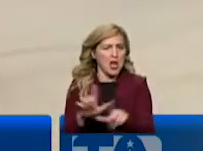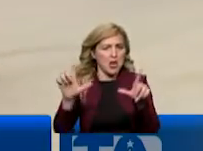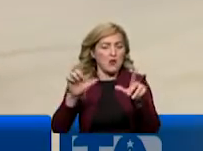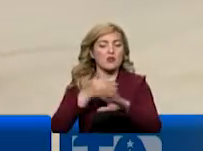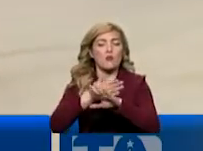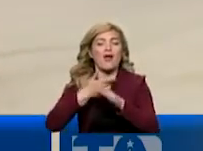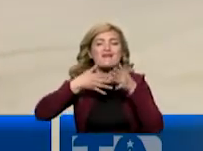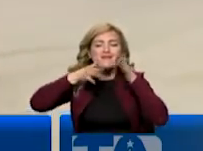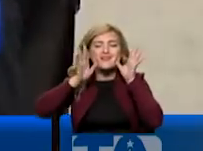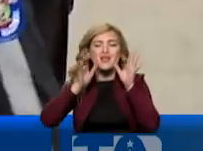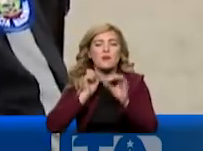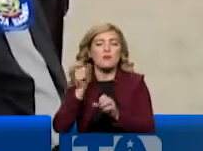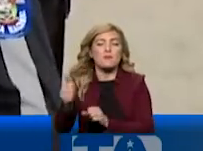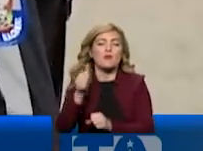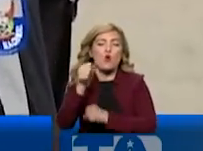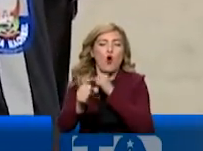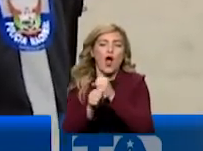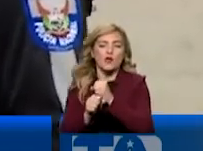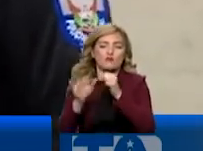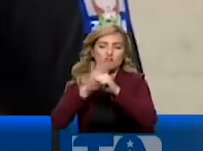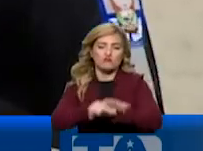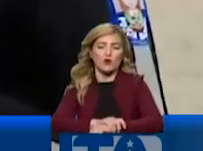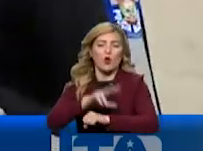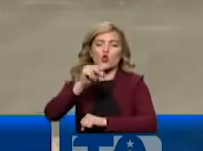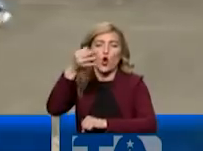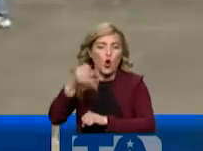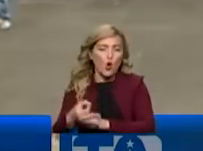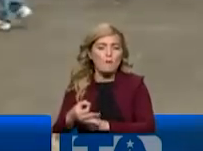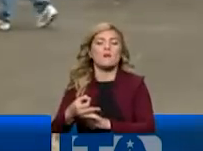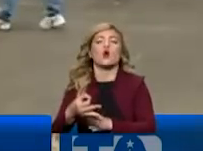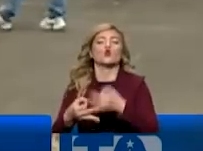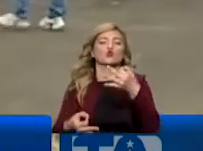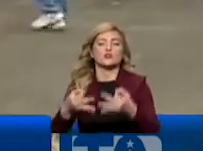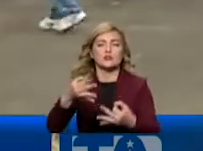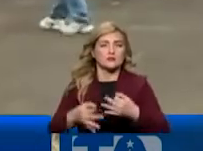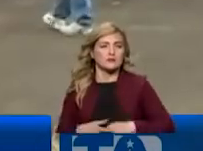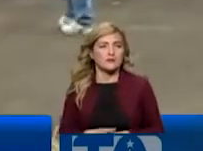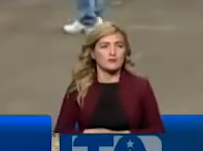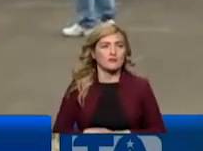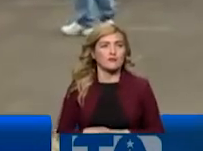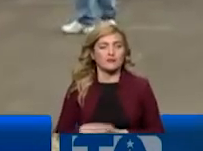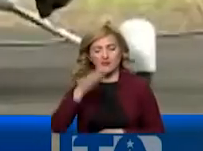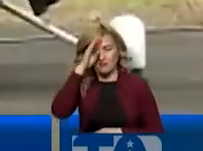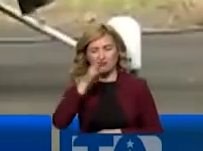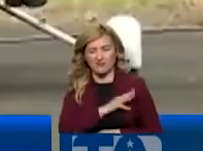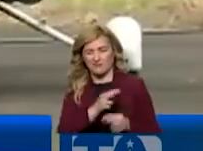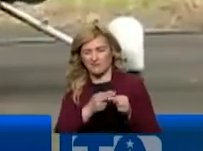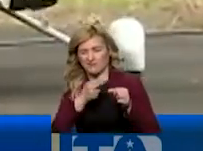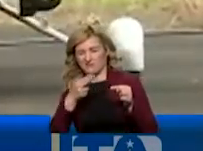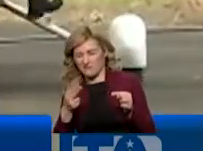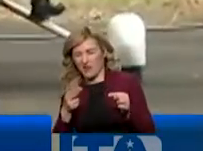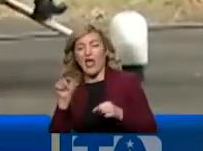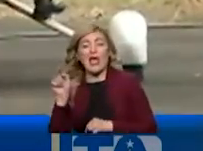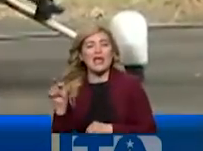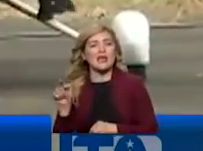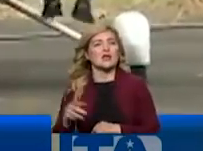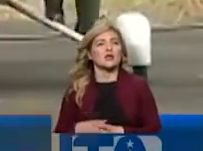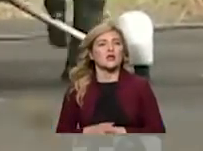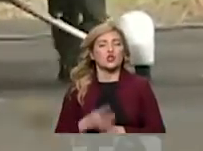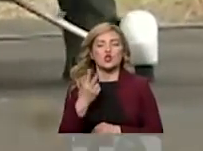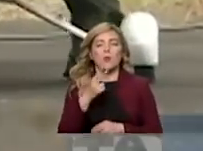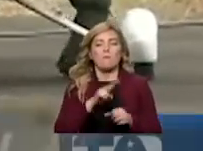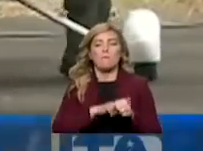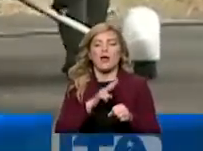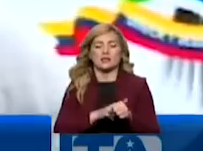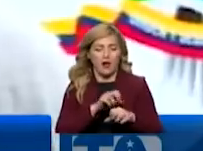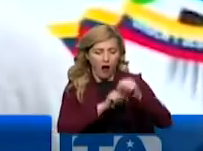ese mismo año, nuevamente fue apresado por incumplir con la justicia. El capitán retirado del ejército fue detenido en 2 ocasiones con cargamentos de droga, incluso